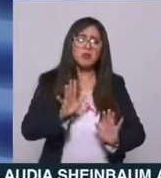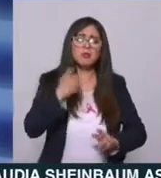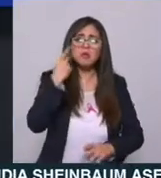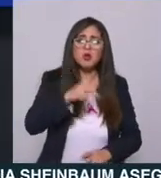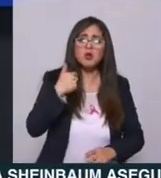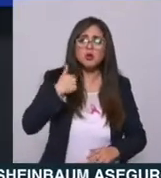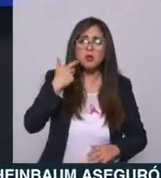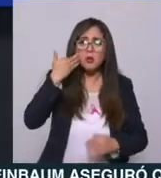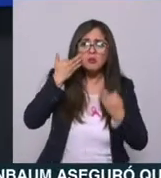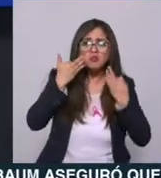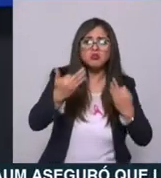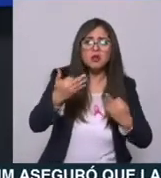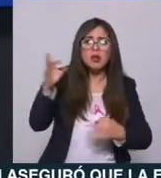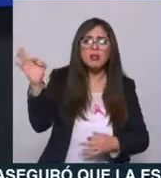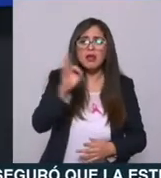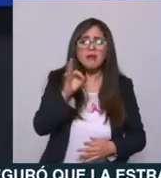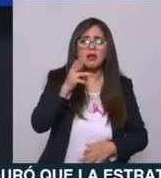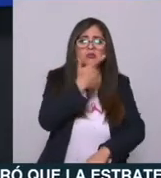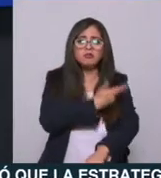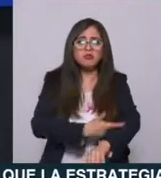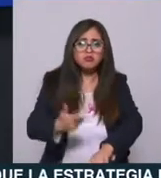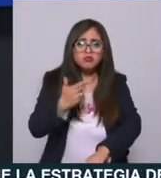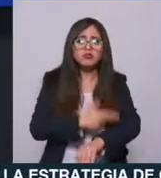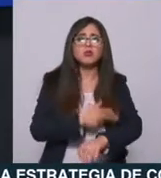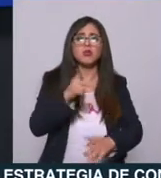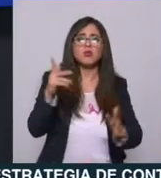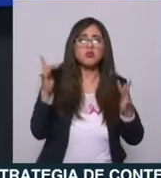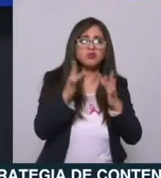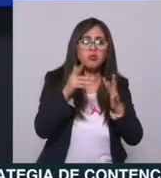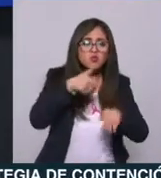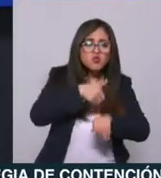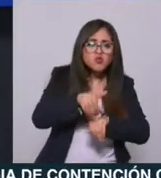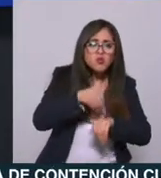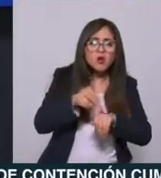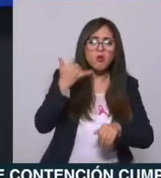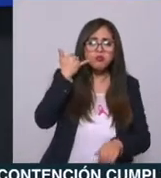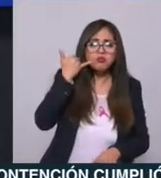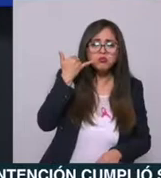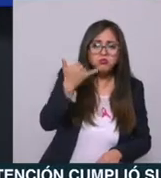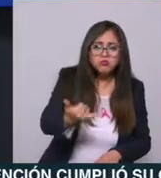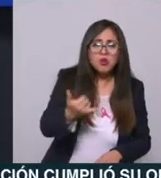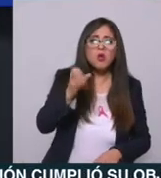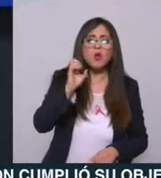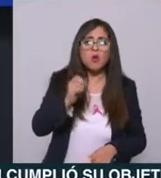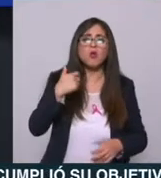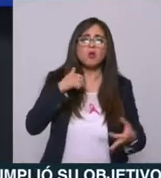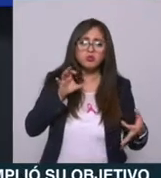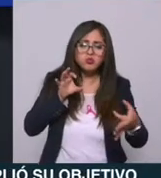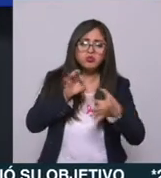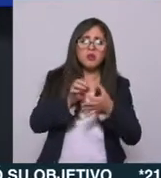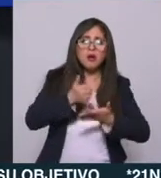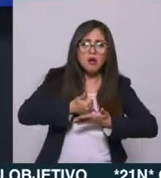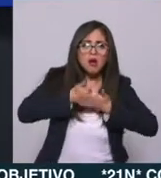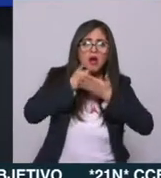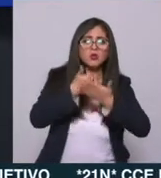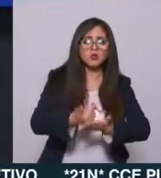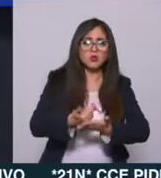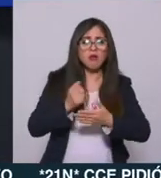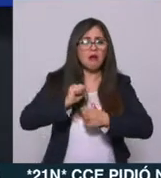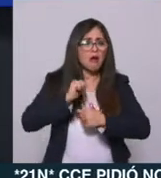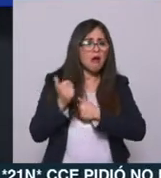yo viable una posible solución de un número telefónico, ¿sabes qué? Me solidarizo contigo, te brindo la